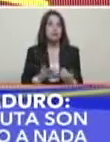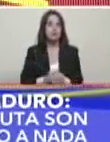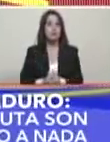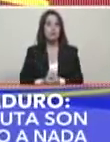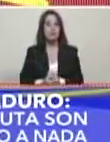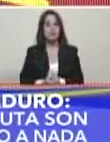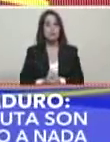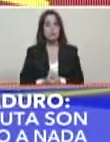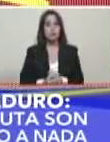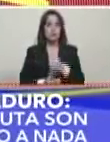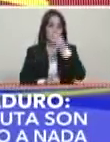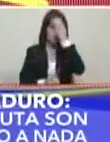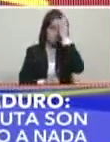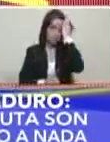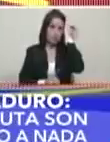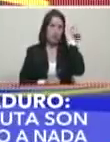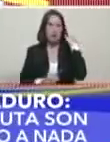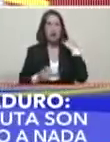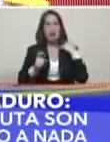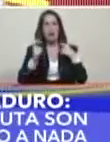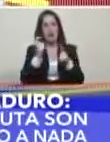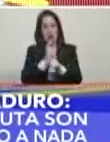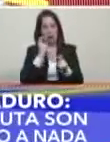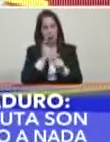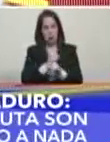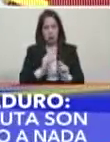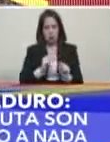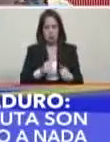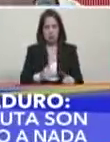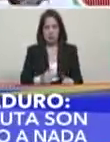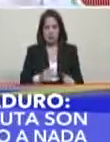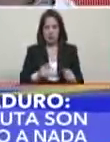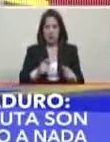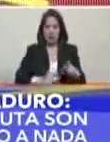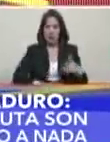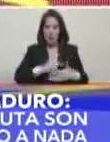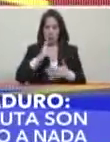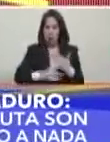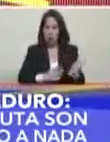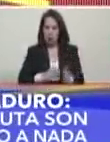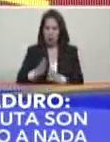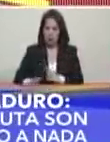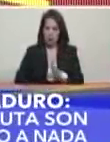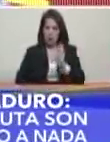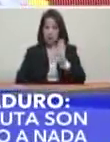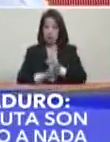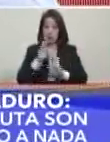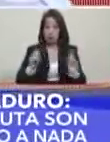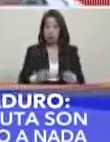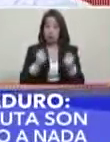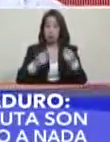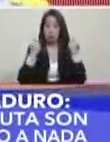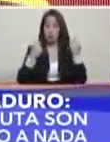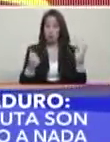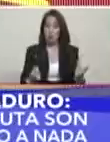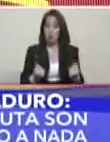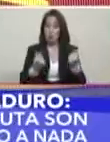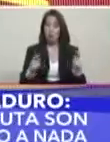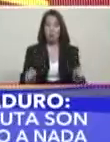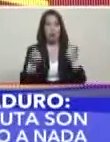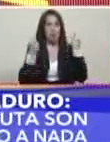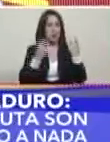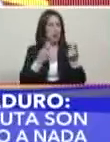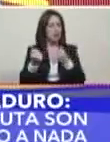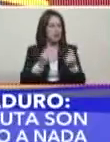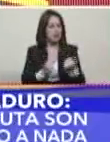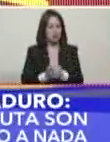desde agosto lancé un programa de recuperación sostenible, de crecimiento y prosperidad, que está buscando abrirse los